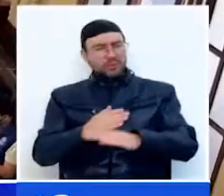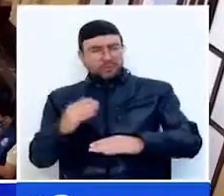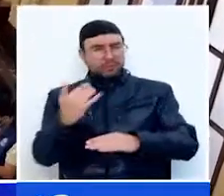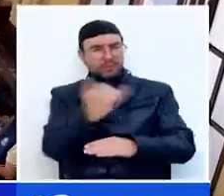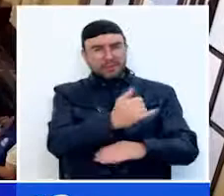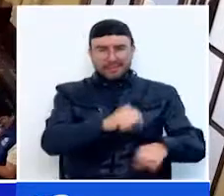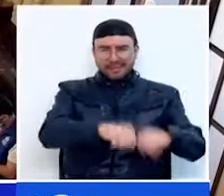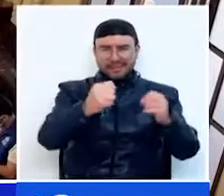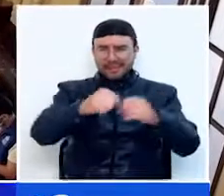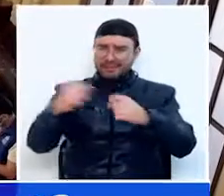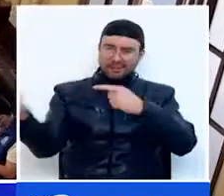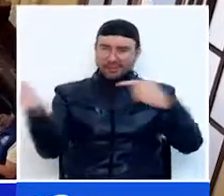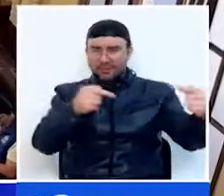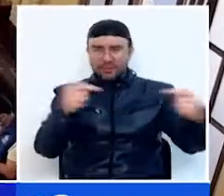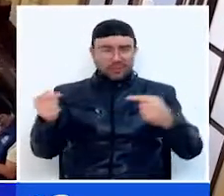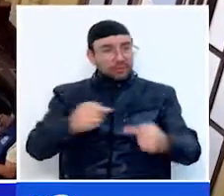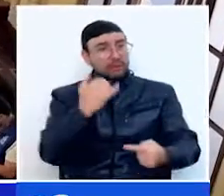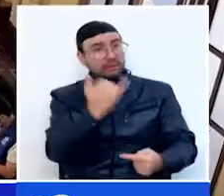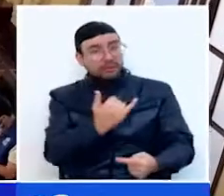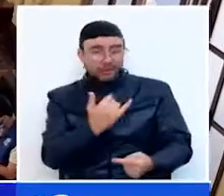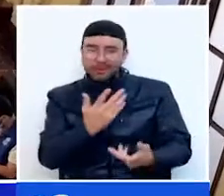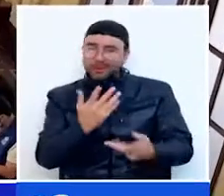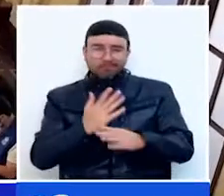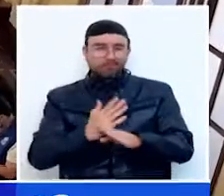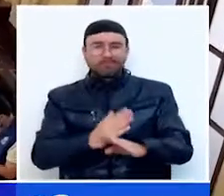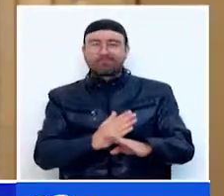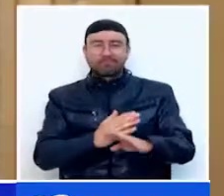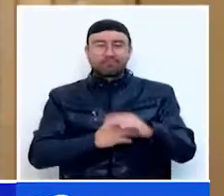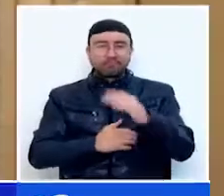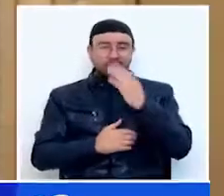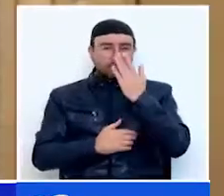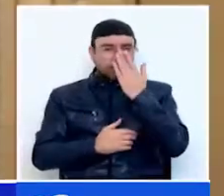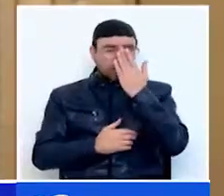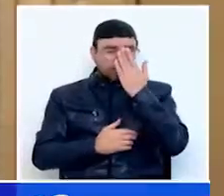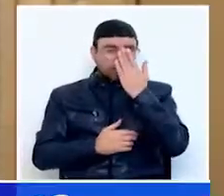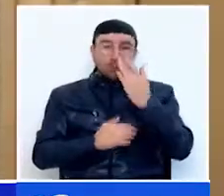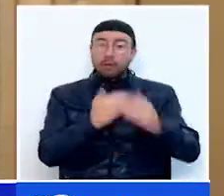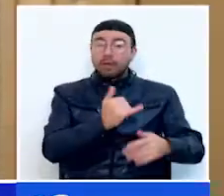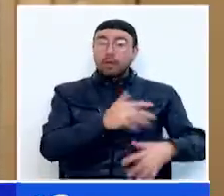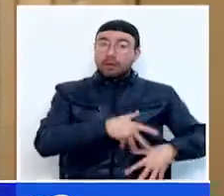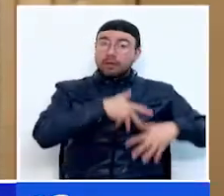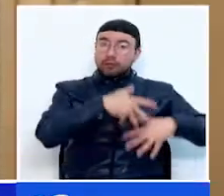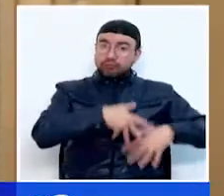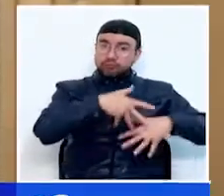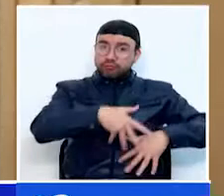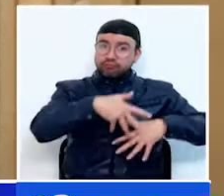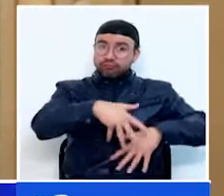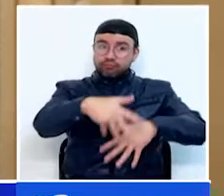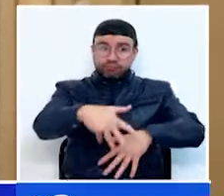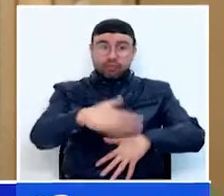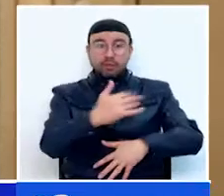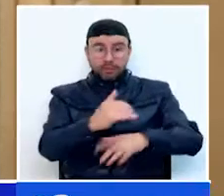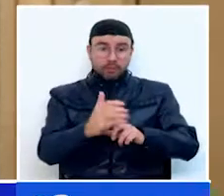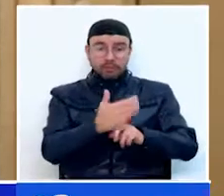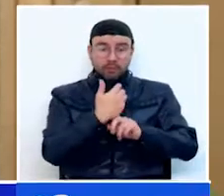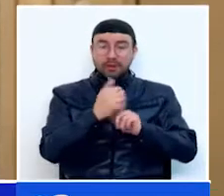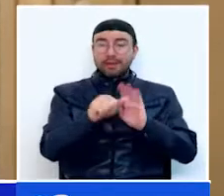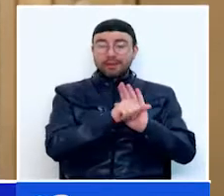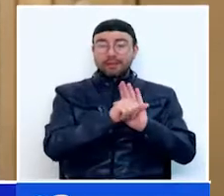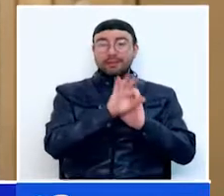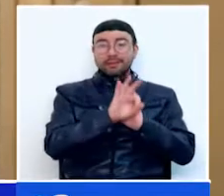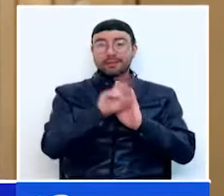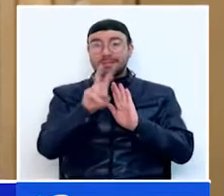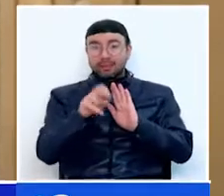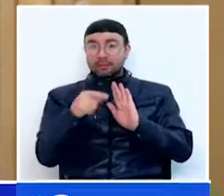vandálicos y de violencia que se han registrado durante las manifestaciones. Las marchas están protegidas bajo el artículo 37 de